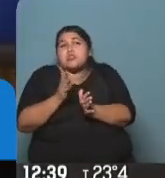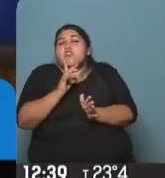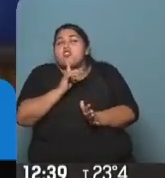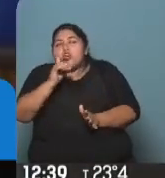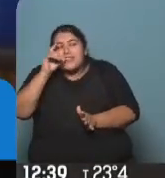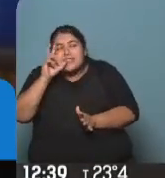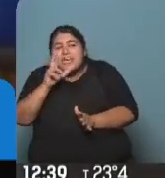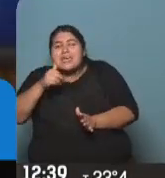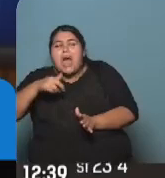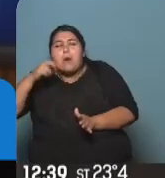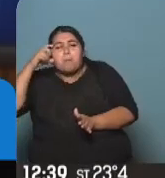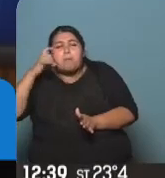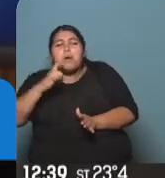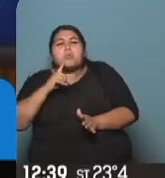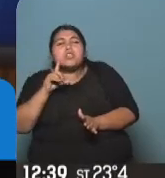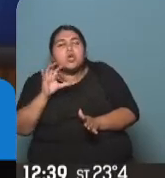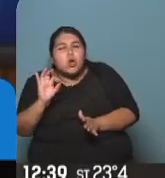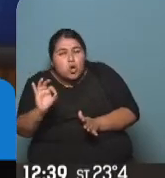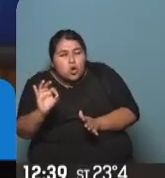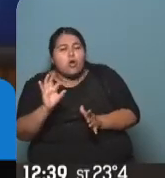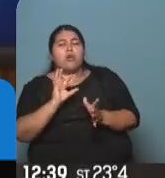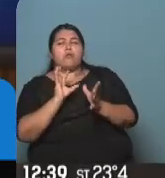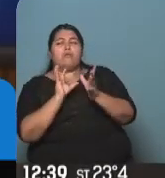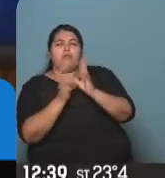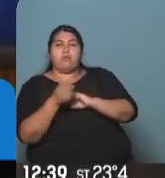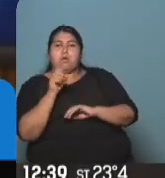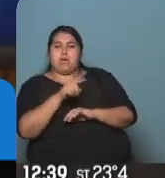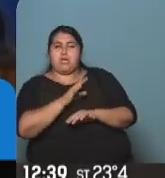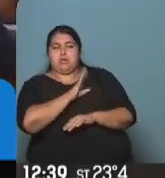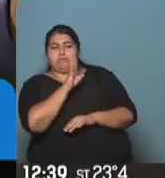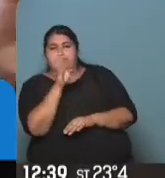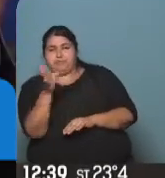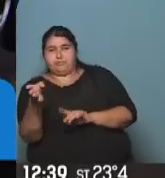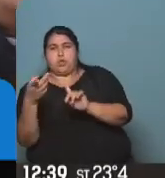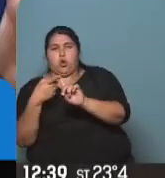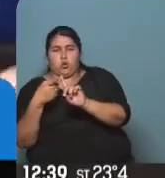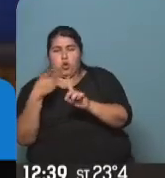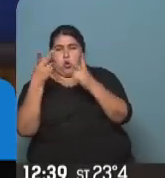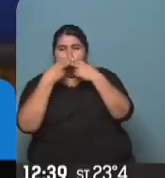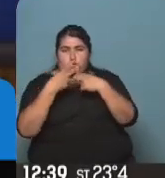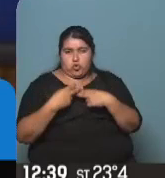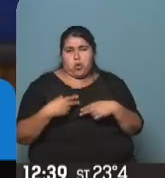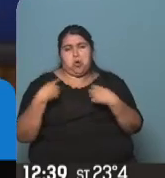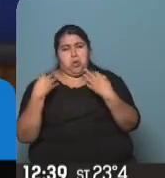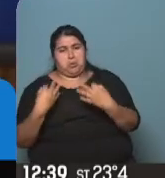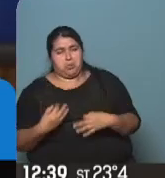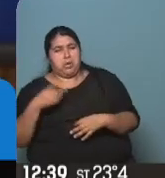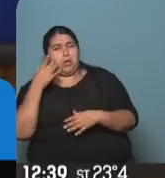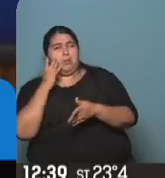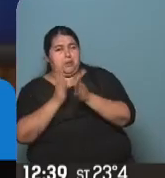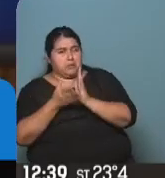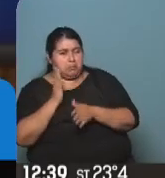deberá vivir en una casa de medio camino, ir a un centro de día, tener sus controles farmacológicos o de